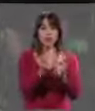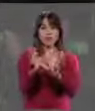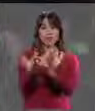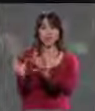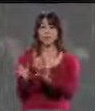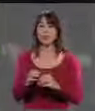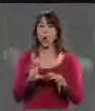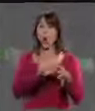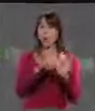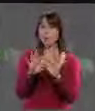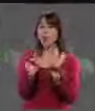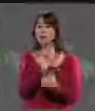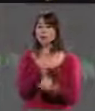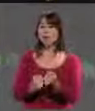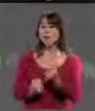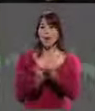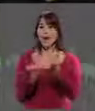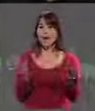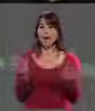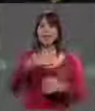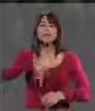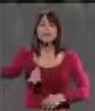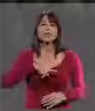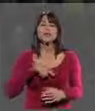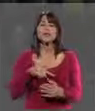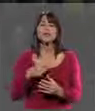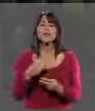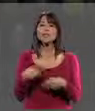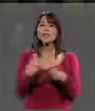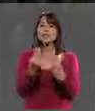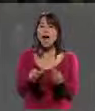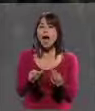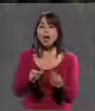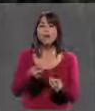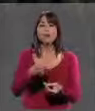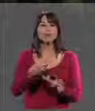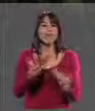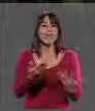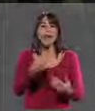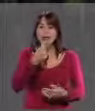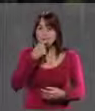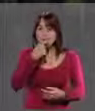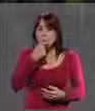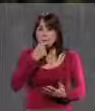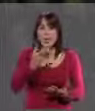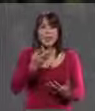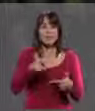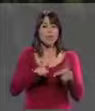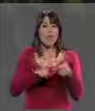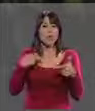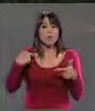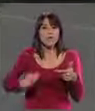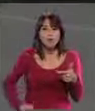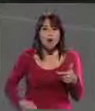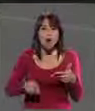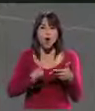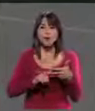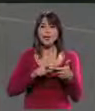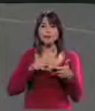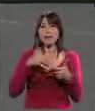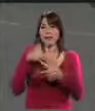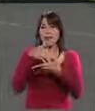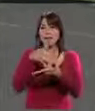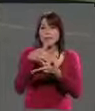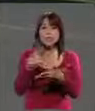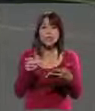profesional. Olimpiadas está fungiendo como patrocinador, estamos brindando lo que es el arbitraje, les estamos dando